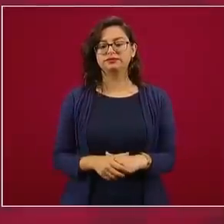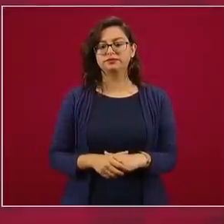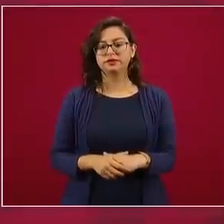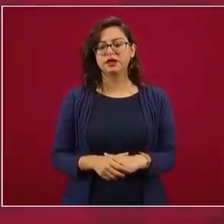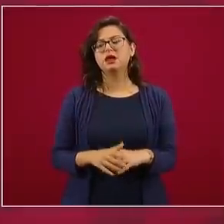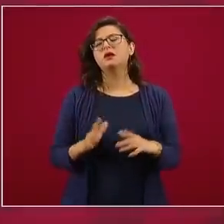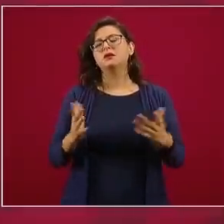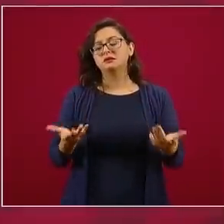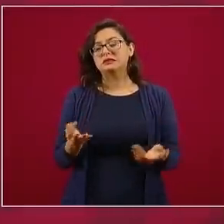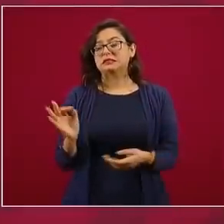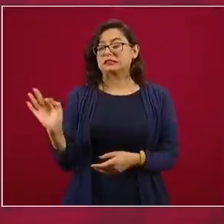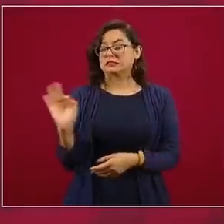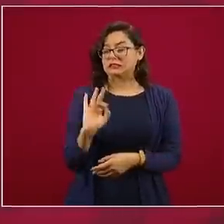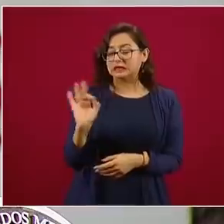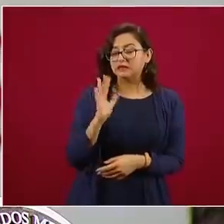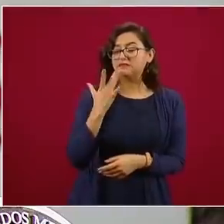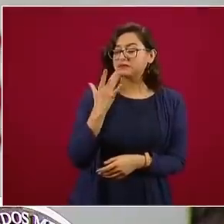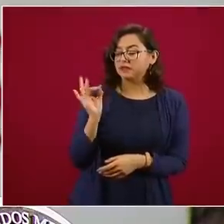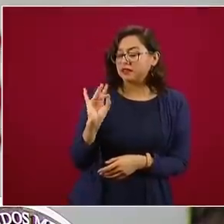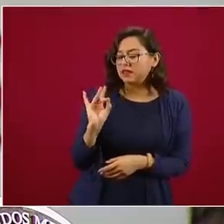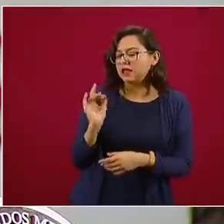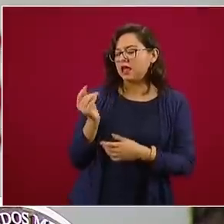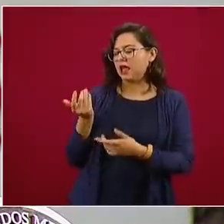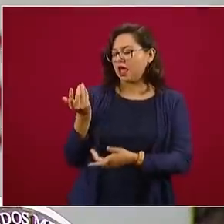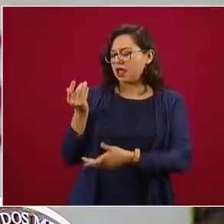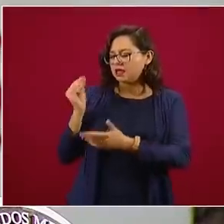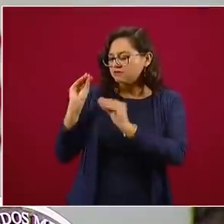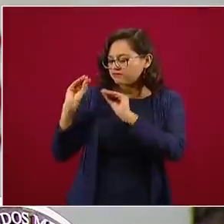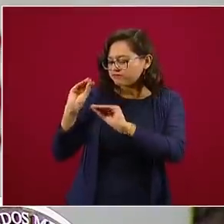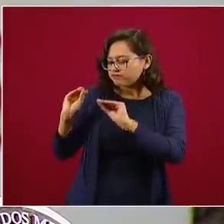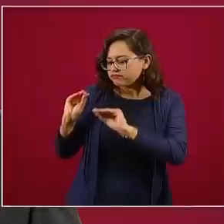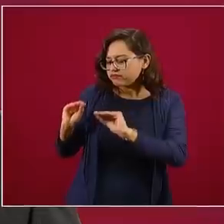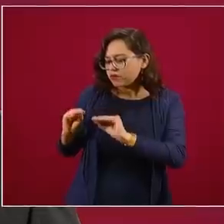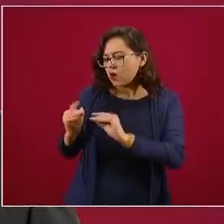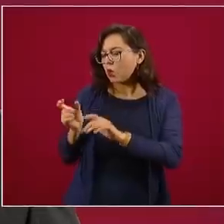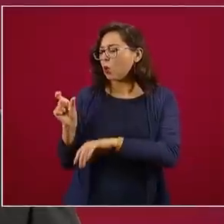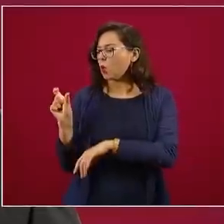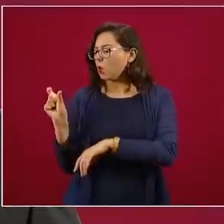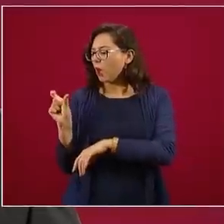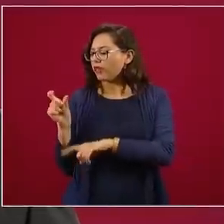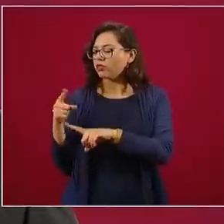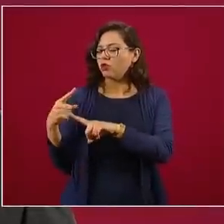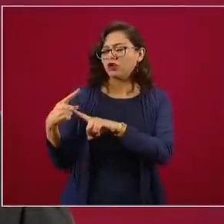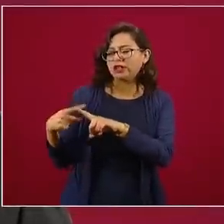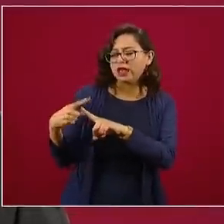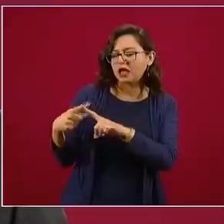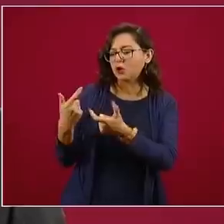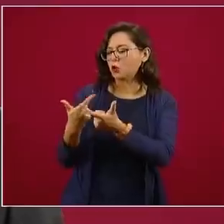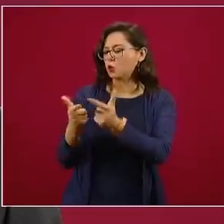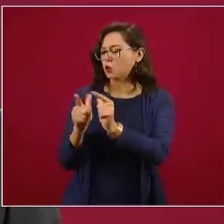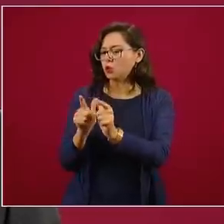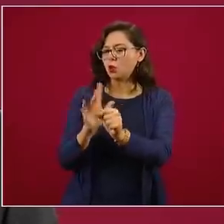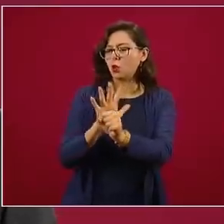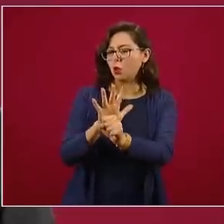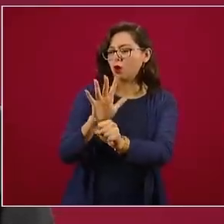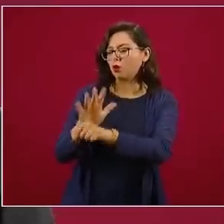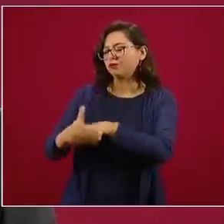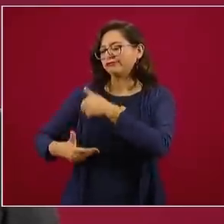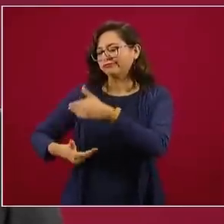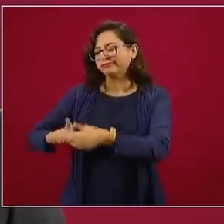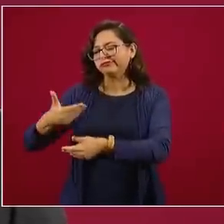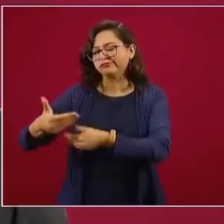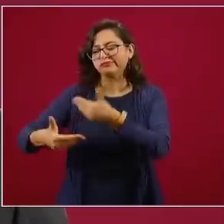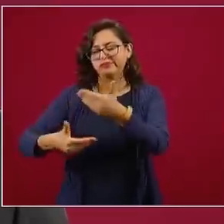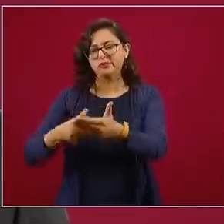pormenores técnicos de a qué poblaciones, en qué momento, se irán estableciendo en el mundo entero y también